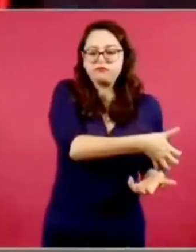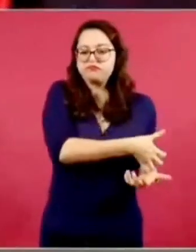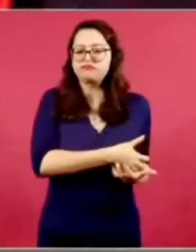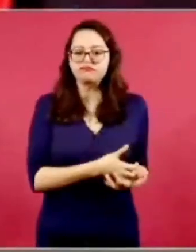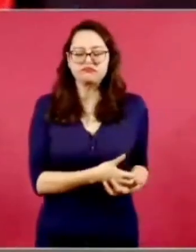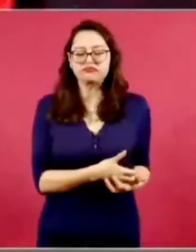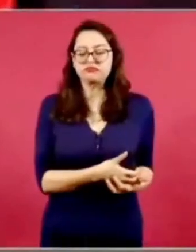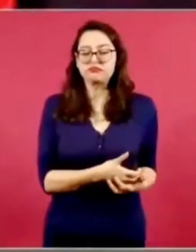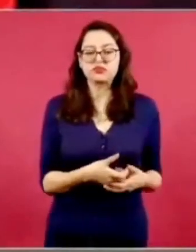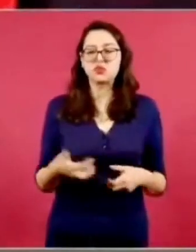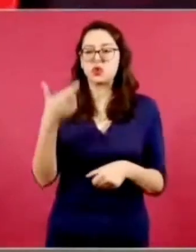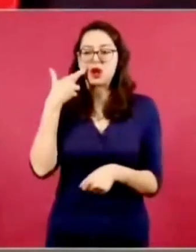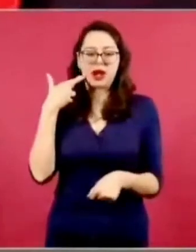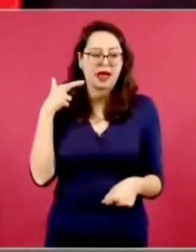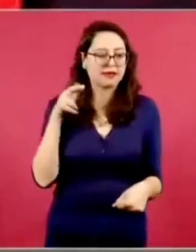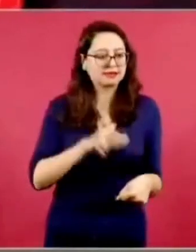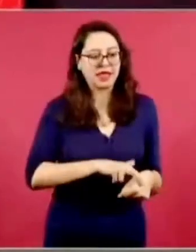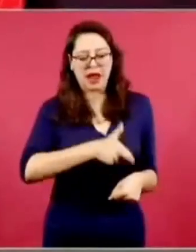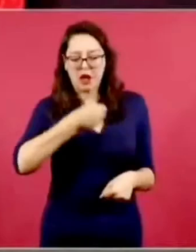a robar,